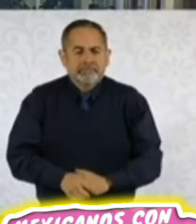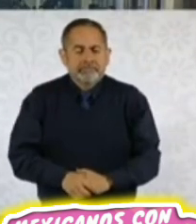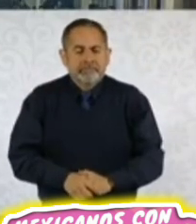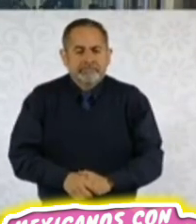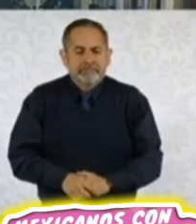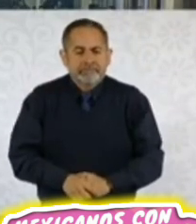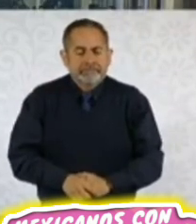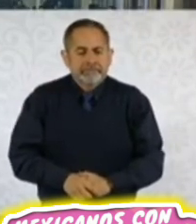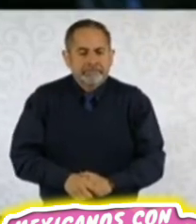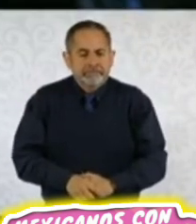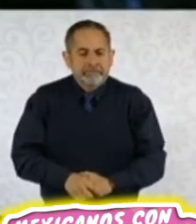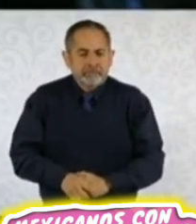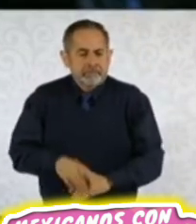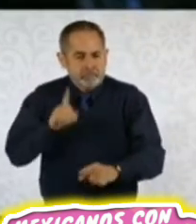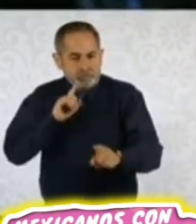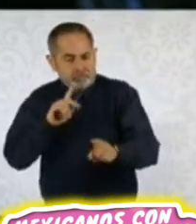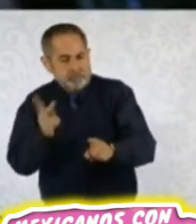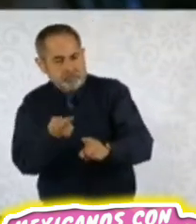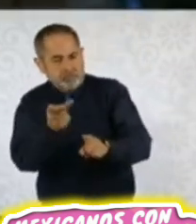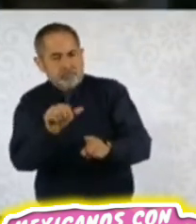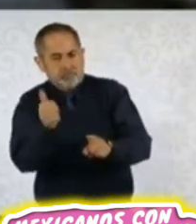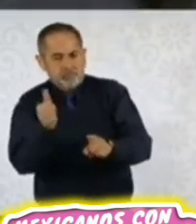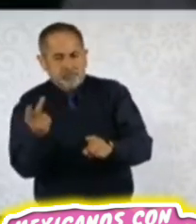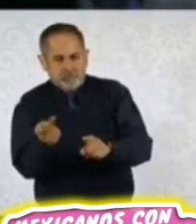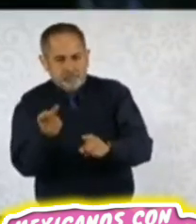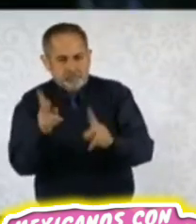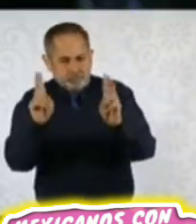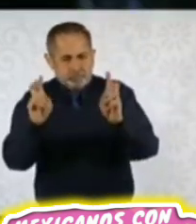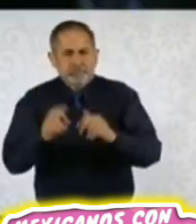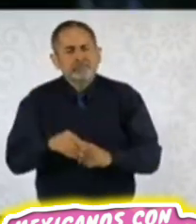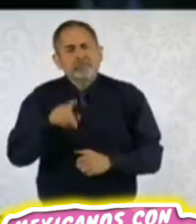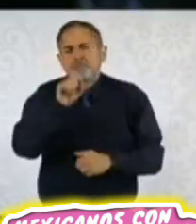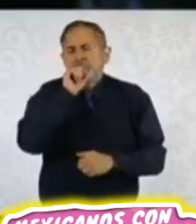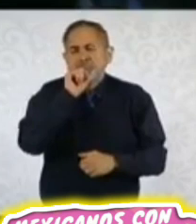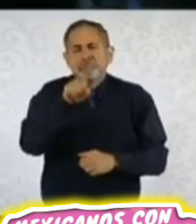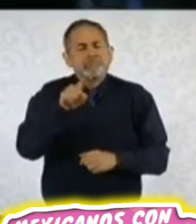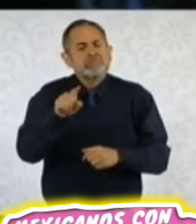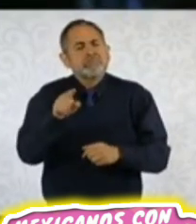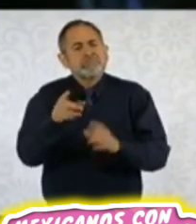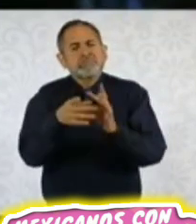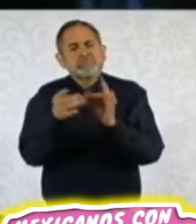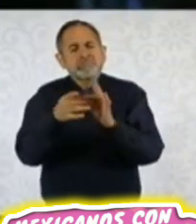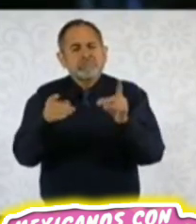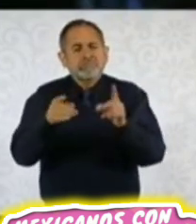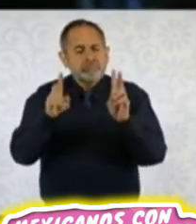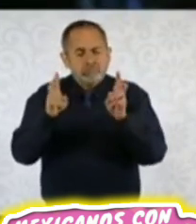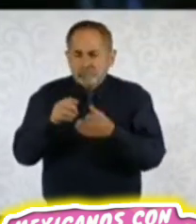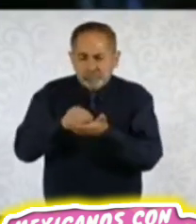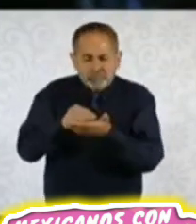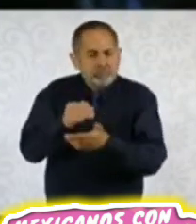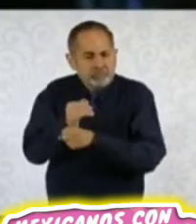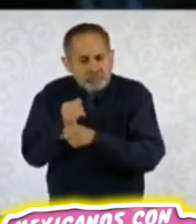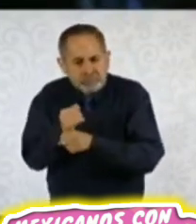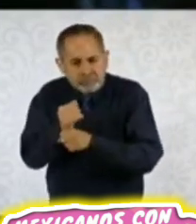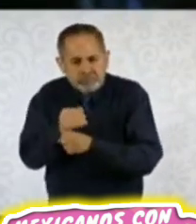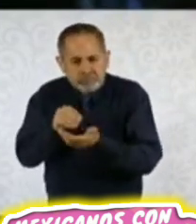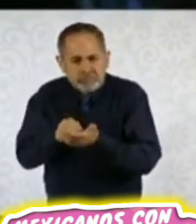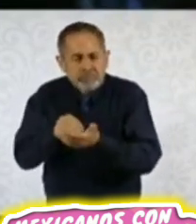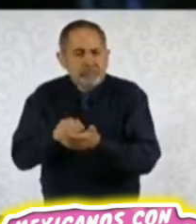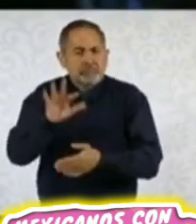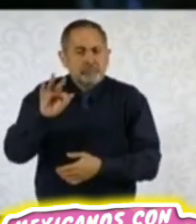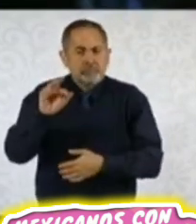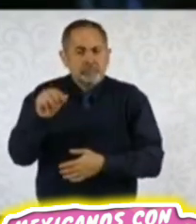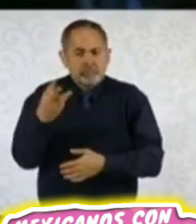En otro tema también mencionó y se comprometió a que va a seguir con la investigación del caso de los